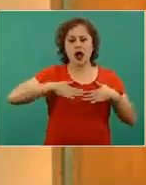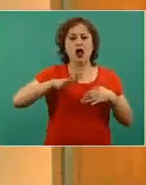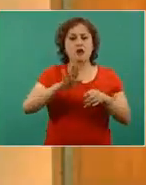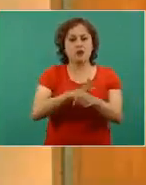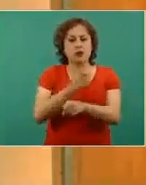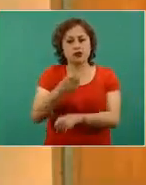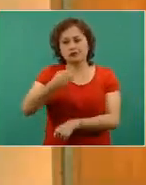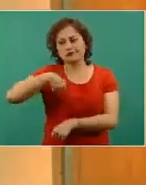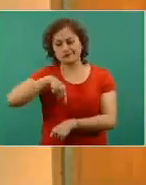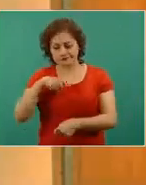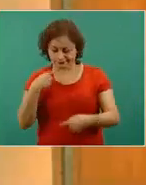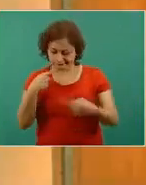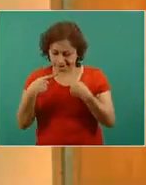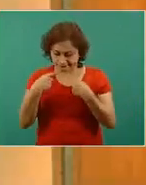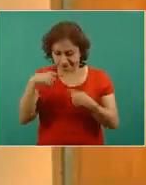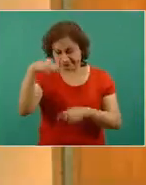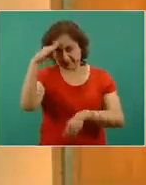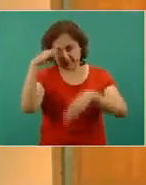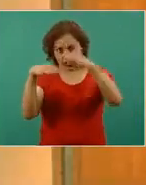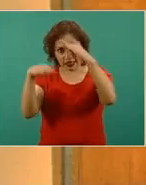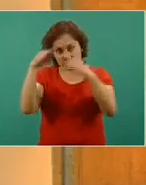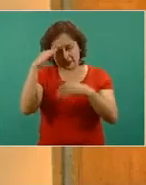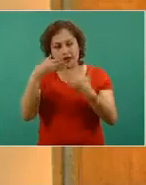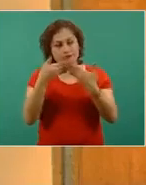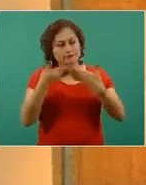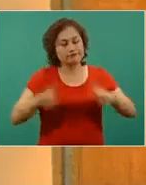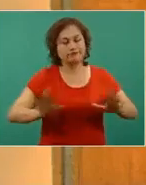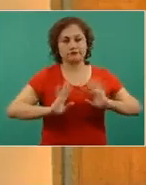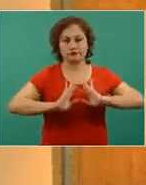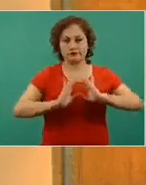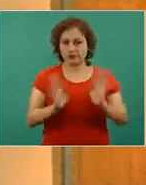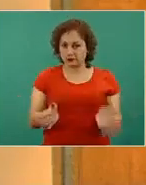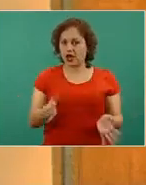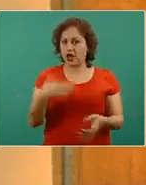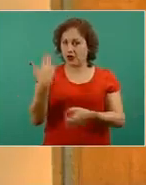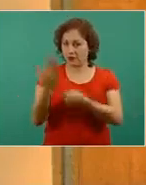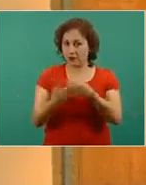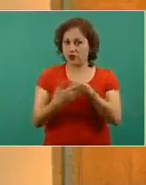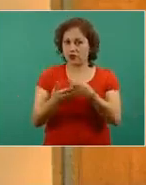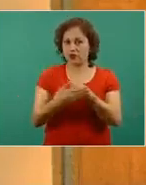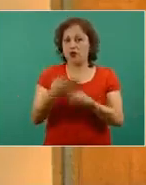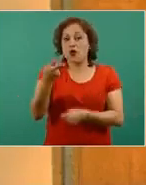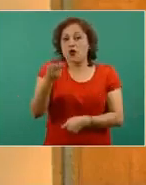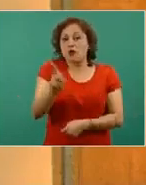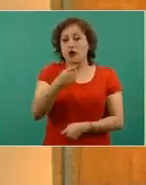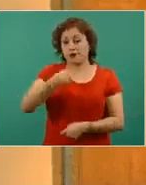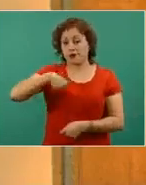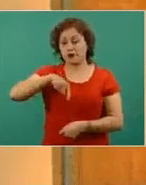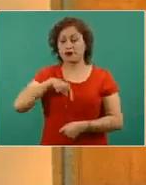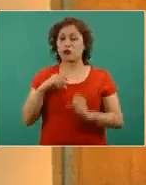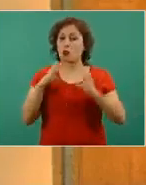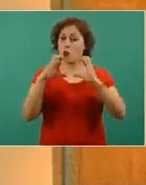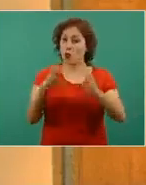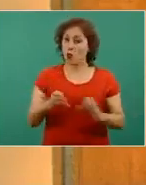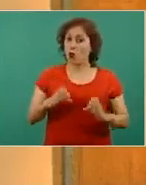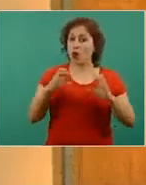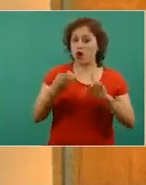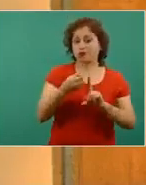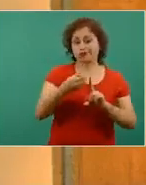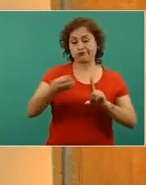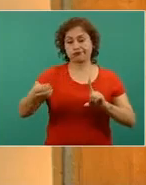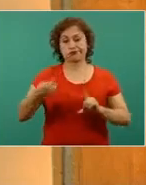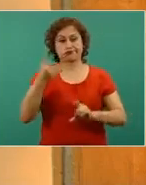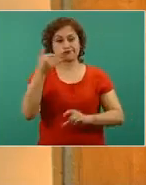educativo. Desde luego también, y lo subrayamos, la importancia de hacerlo de una forma planeada, cuidadosa,